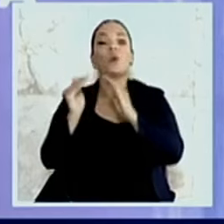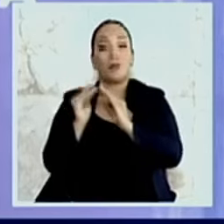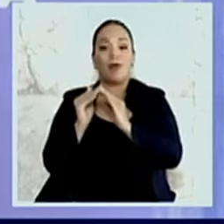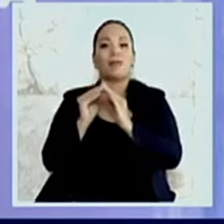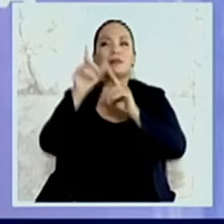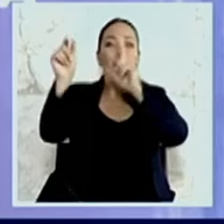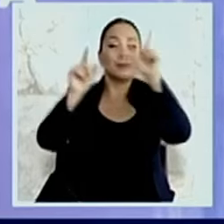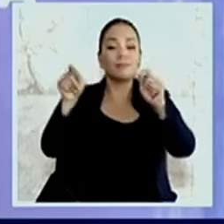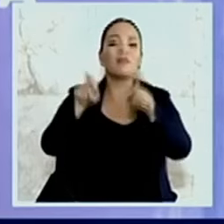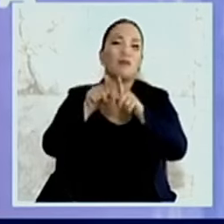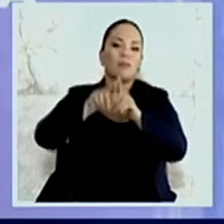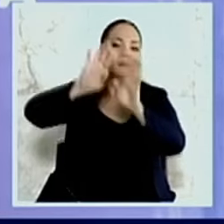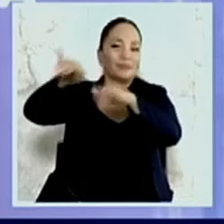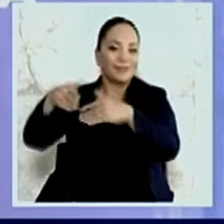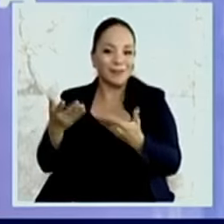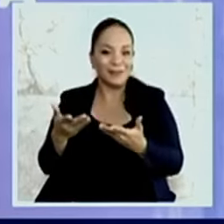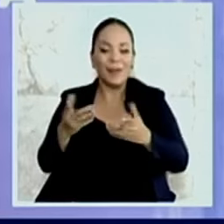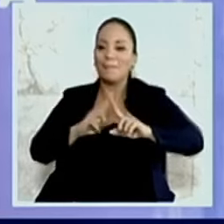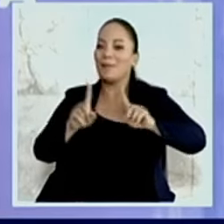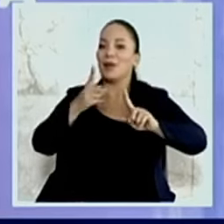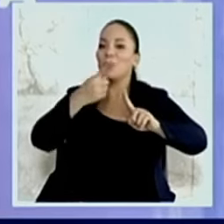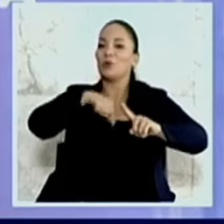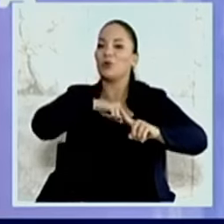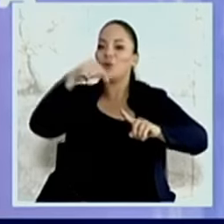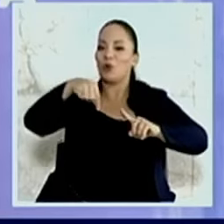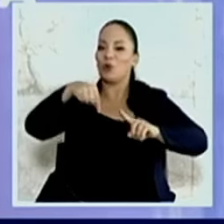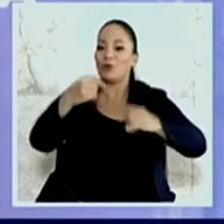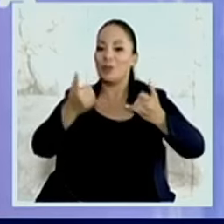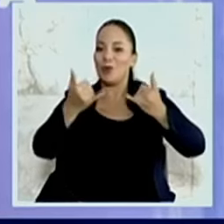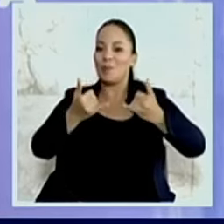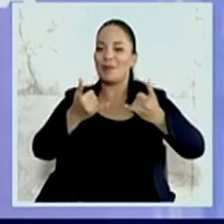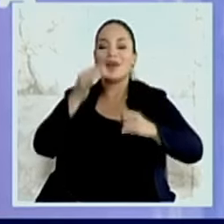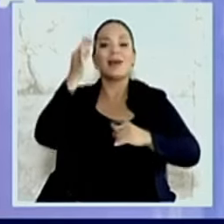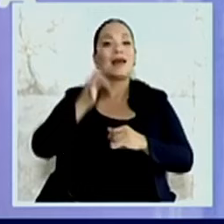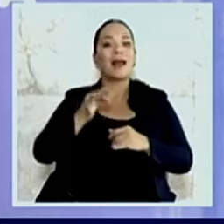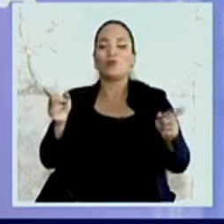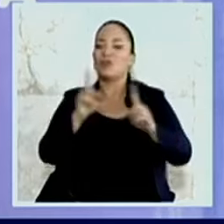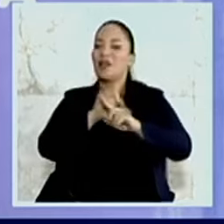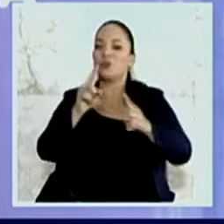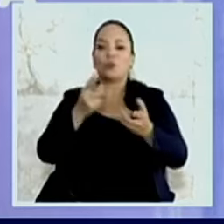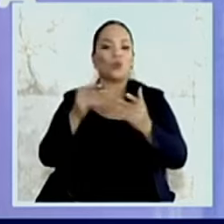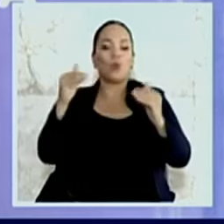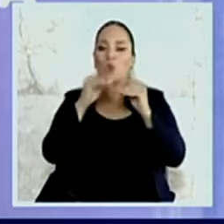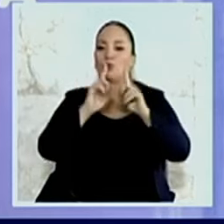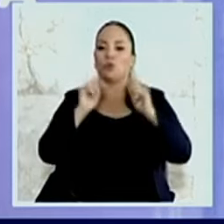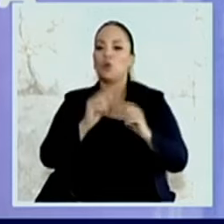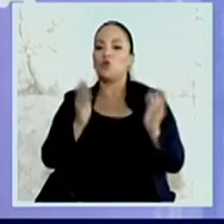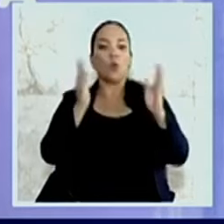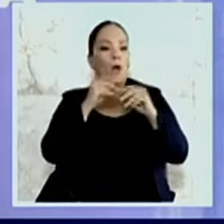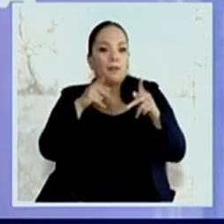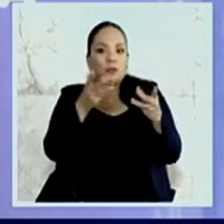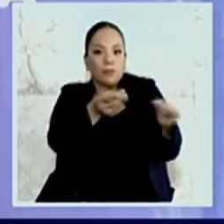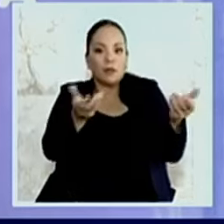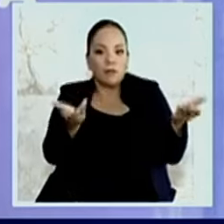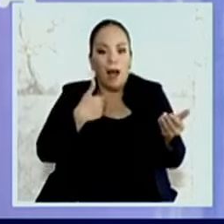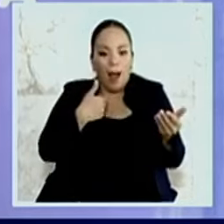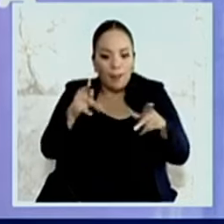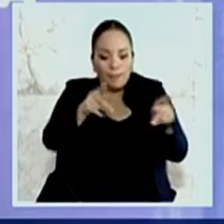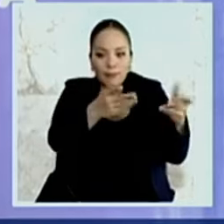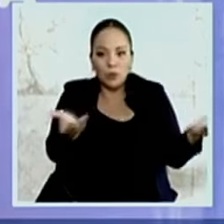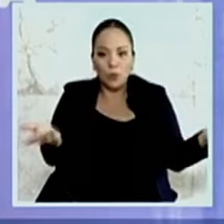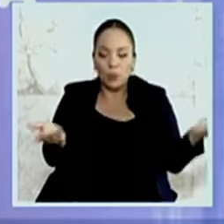pero también los pueblitos chiquititos, las comunidades remotas. Y nosotros creemos